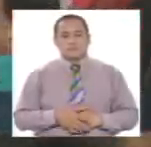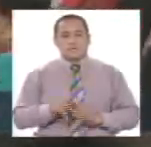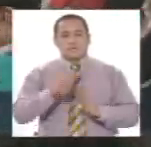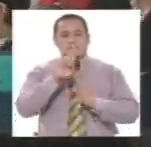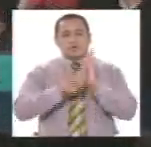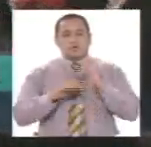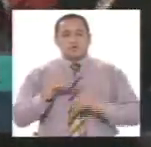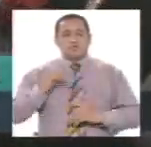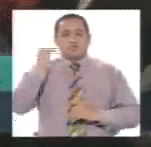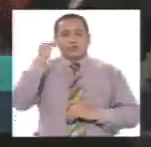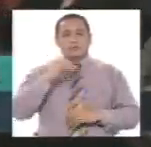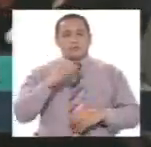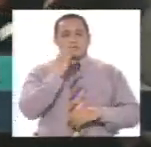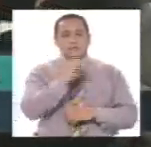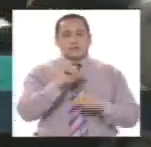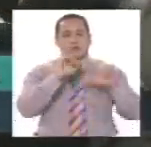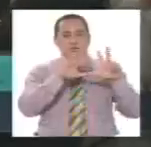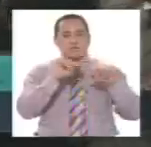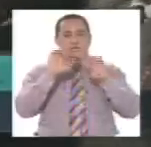Resolución Suprema número